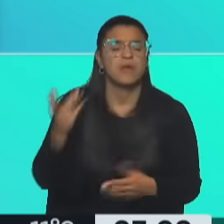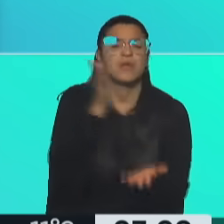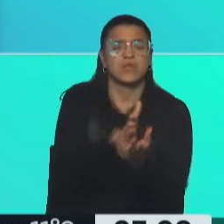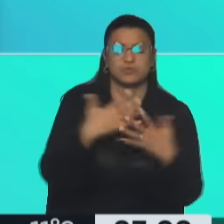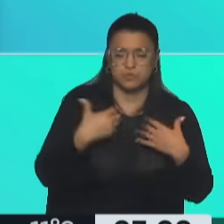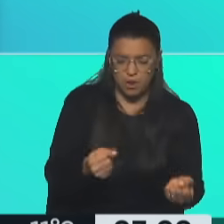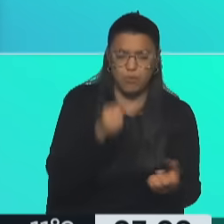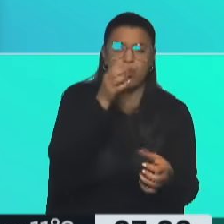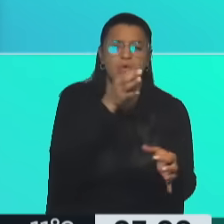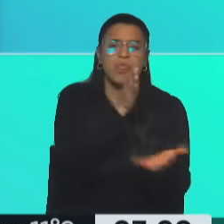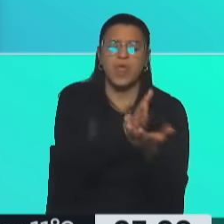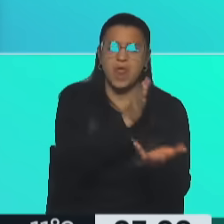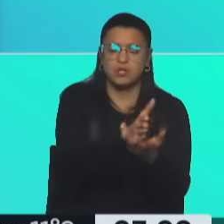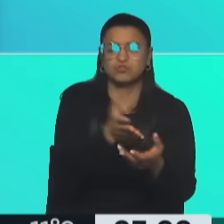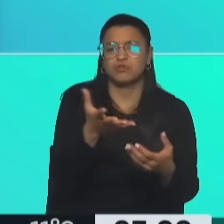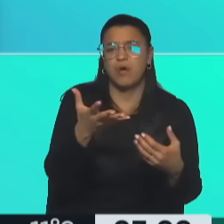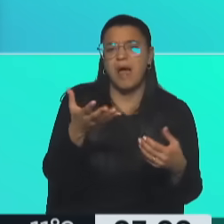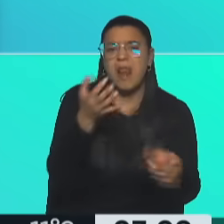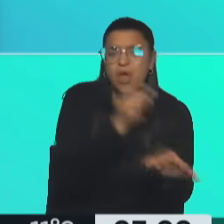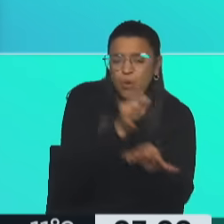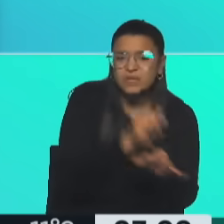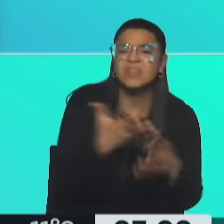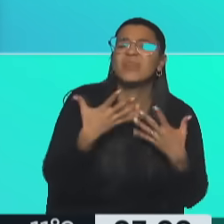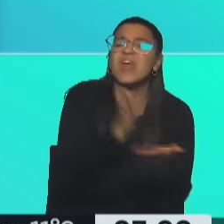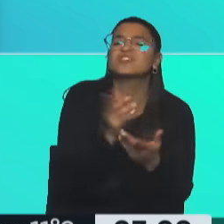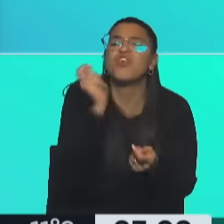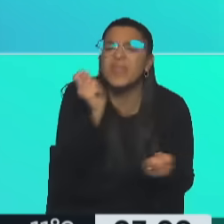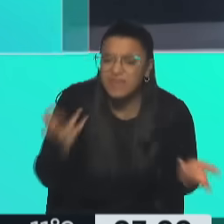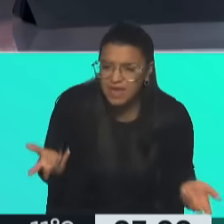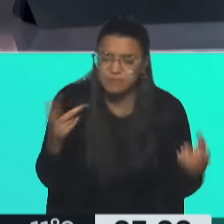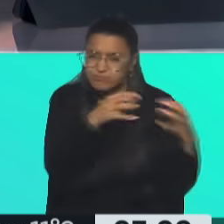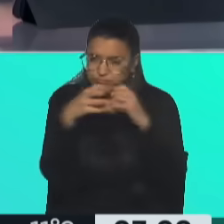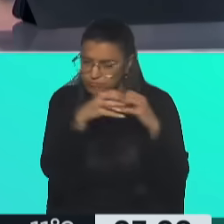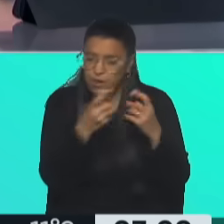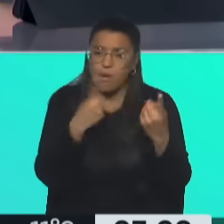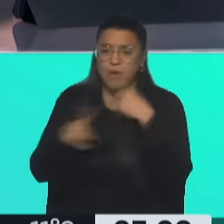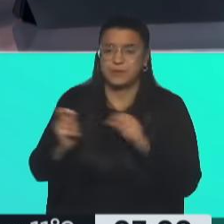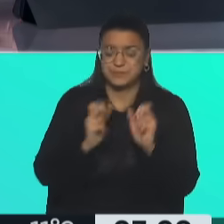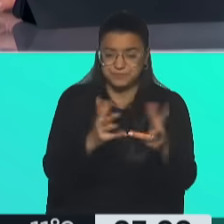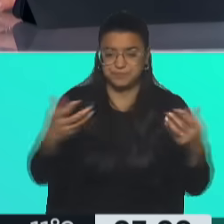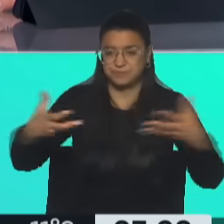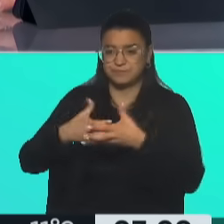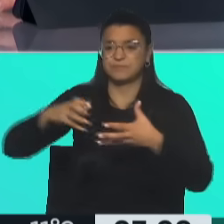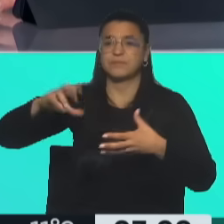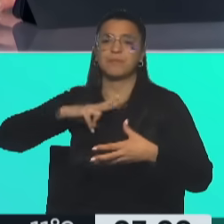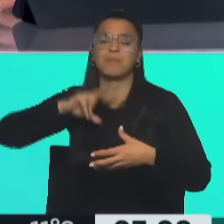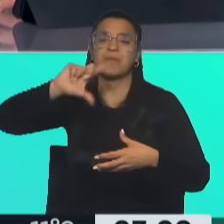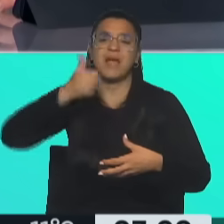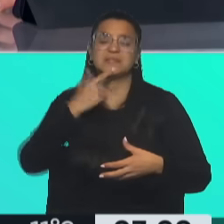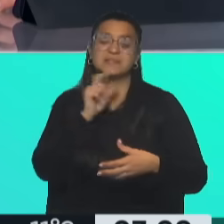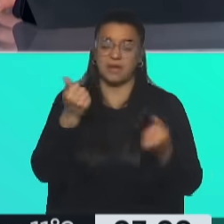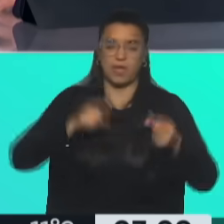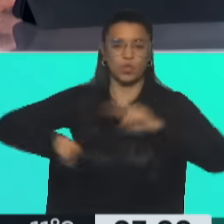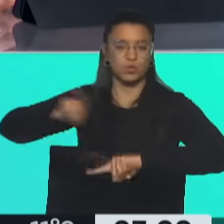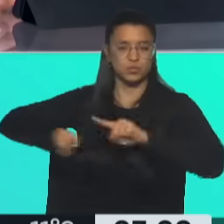a la salud del derecho a la educación el derecho de quién el derecho de quién ahí aparece esta discusión cuando se refiere a la casta se refiere a la conducción a